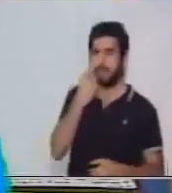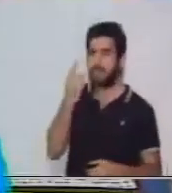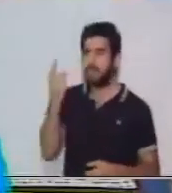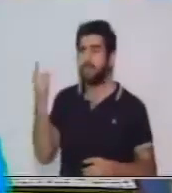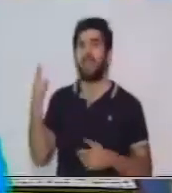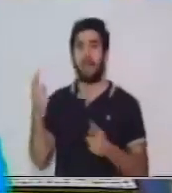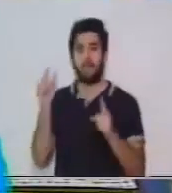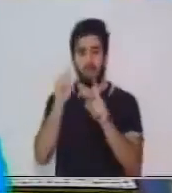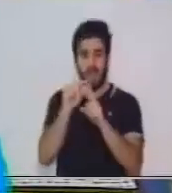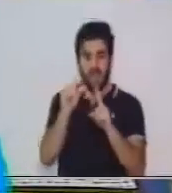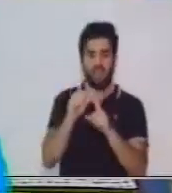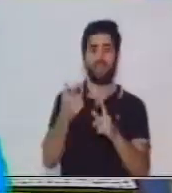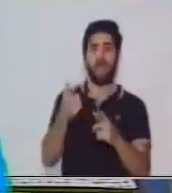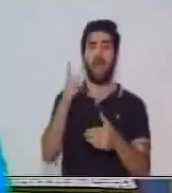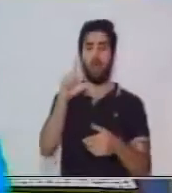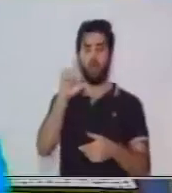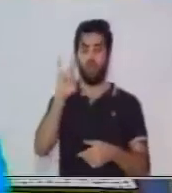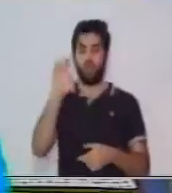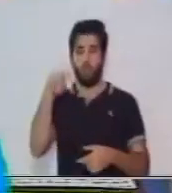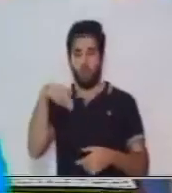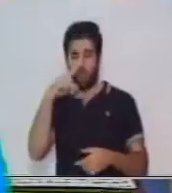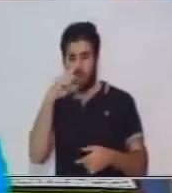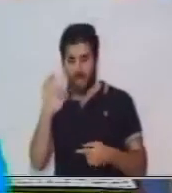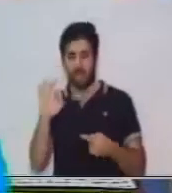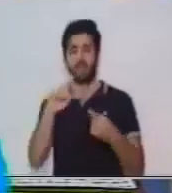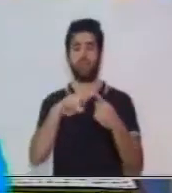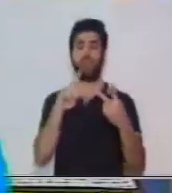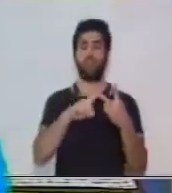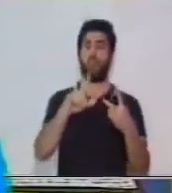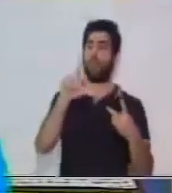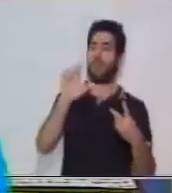como cuento, leyenda? Por allí